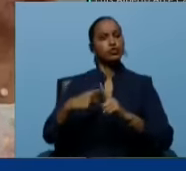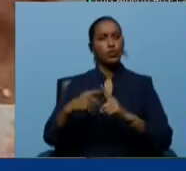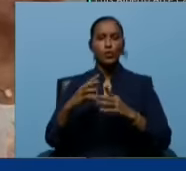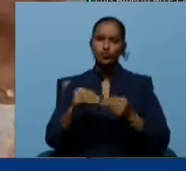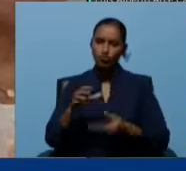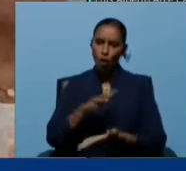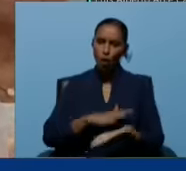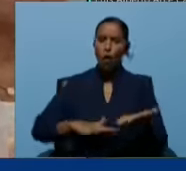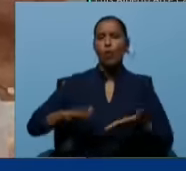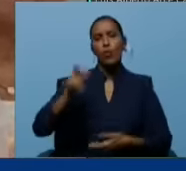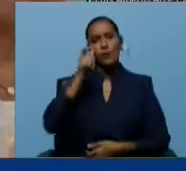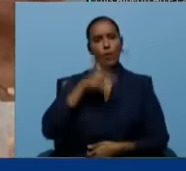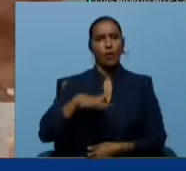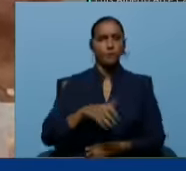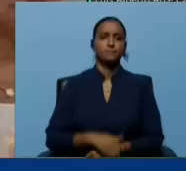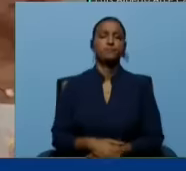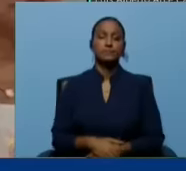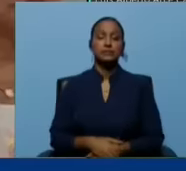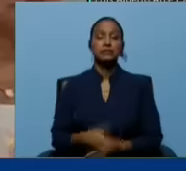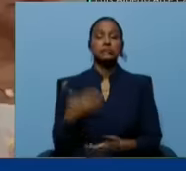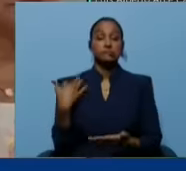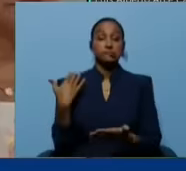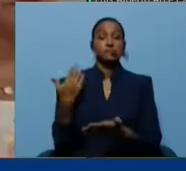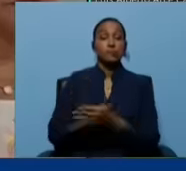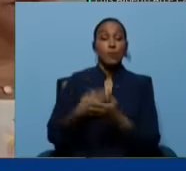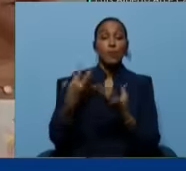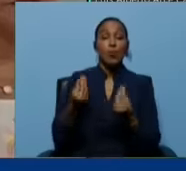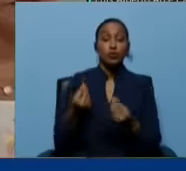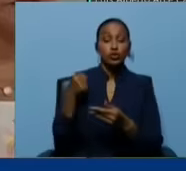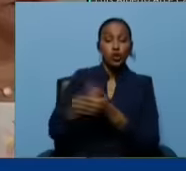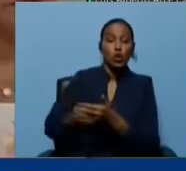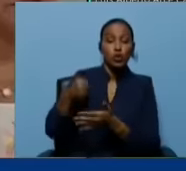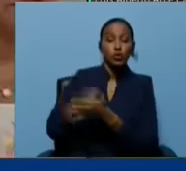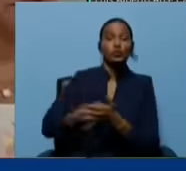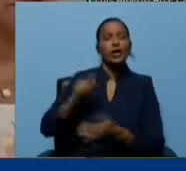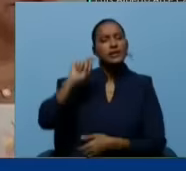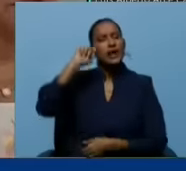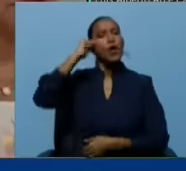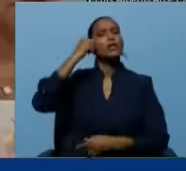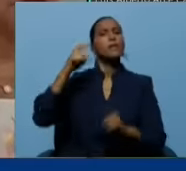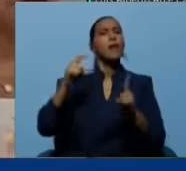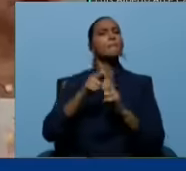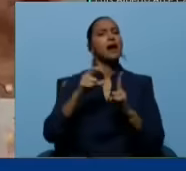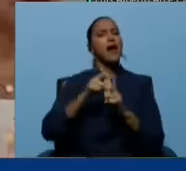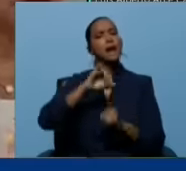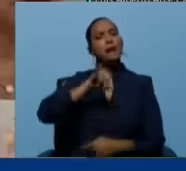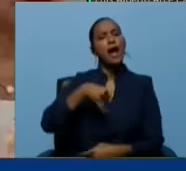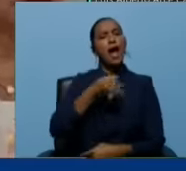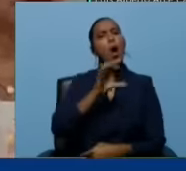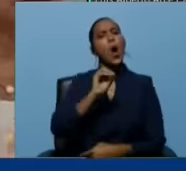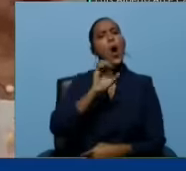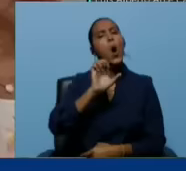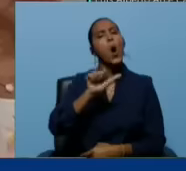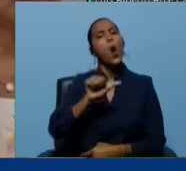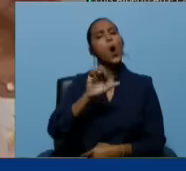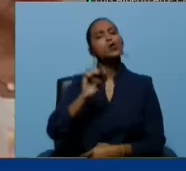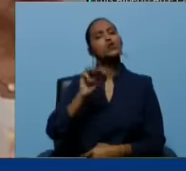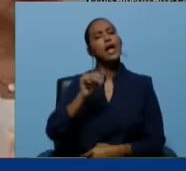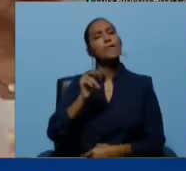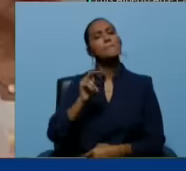tiempos difíciles, hagamos realidad las palabras de José Martí en su ensayo Nuestra